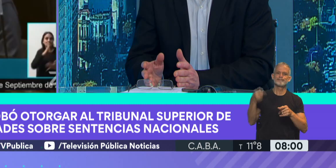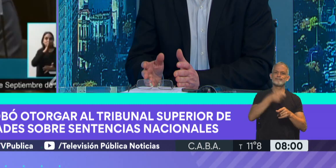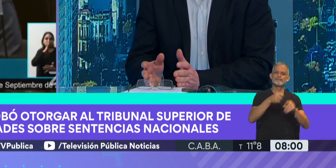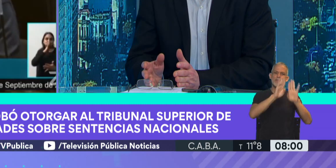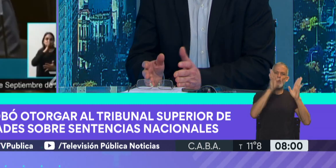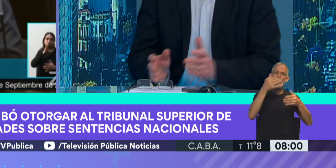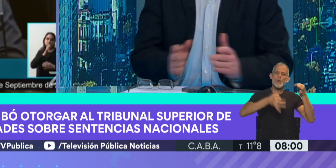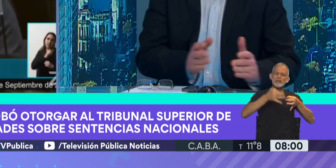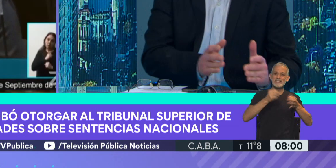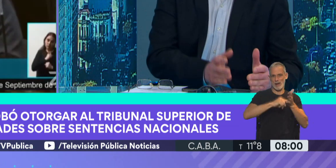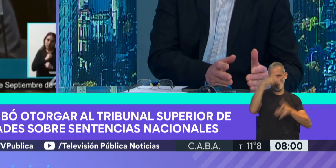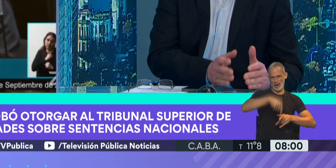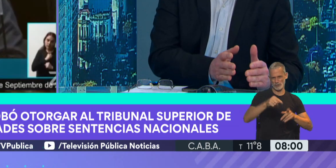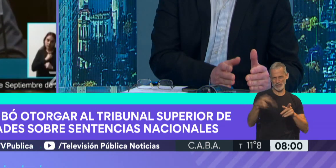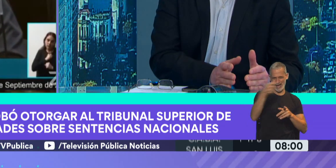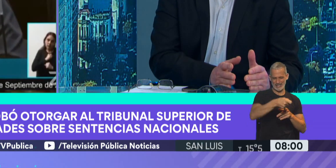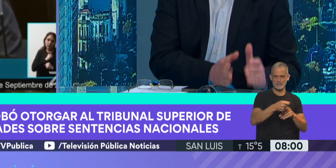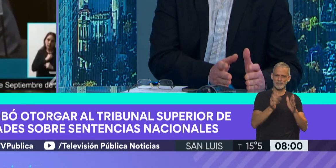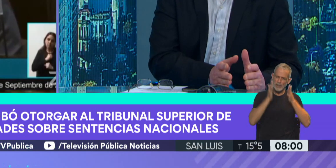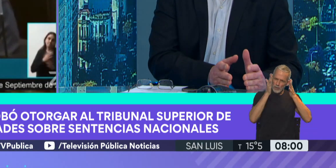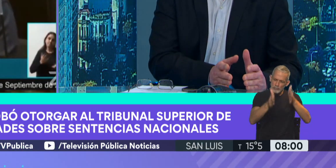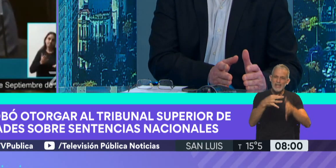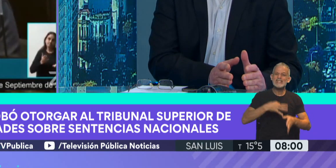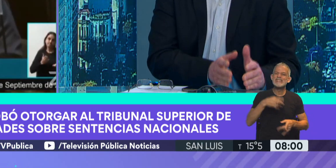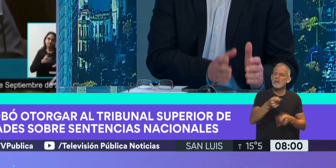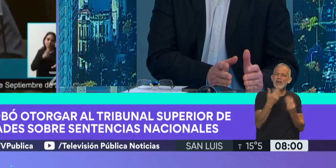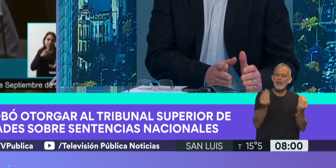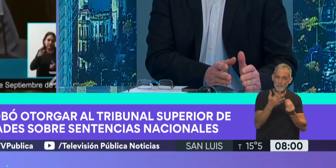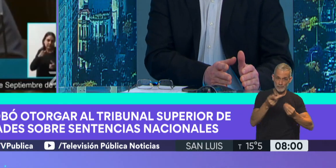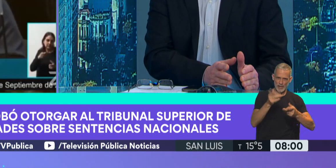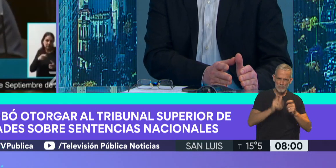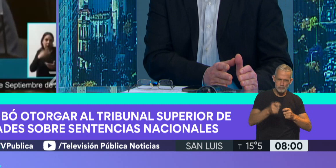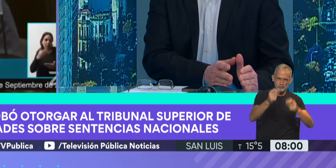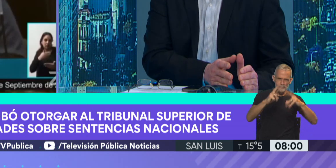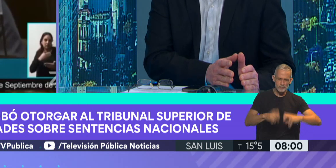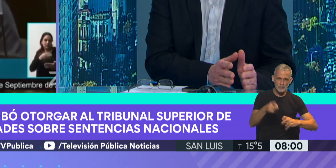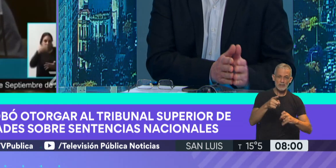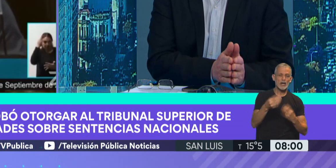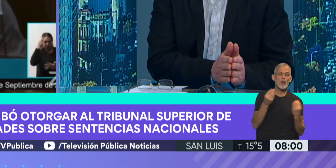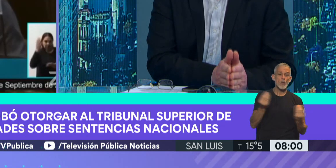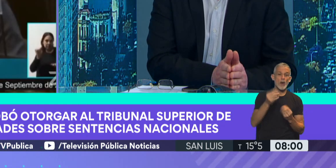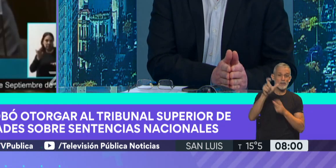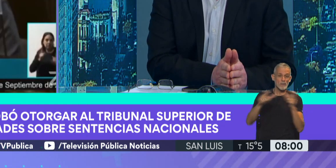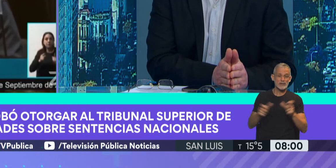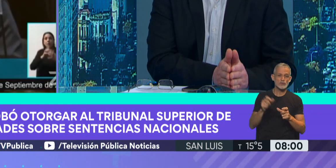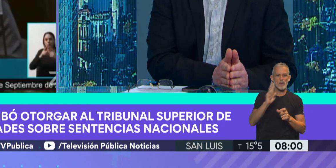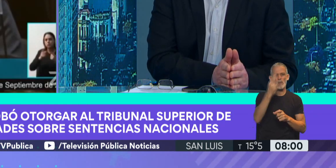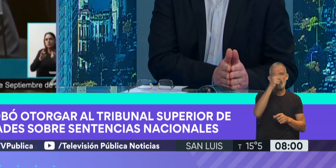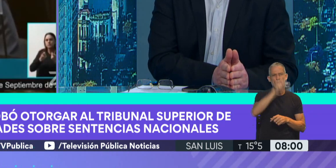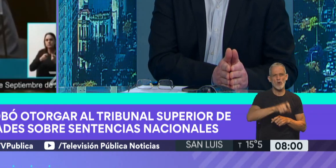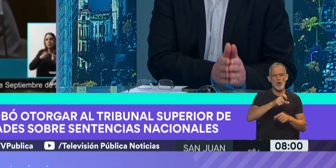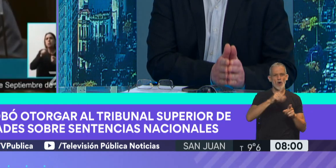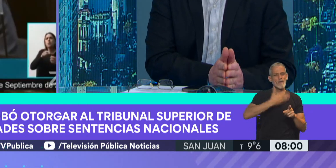de la capital federal. En el fuero civil, ¿qué causa hay? Hay un reclamo de los deudos del artista plástico